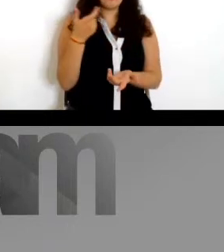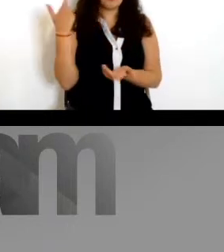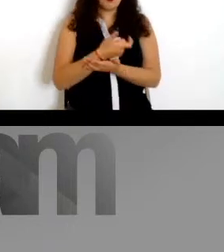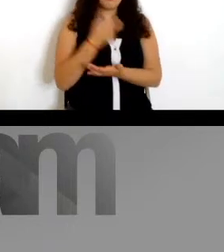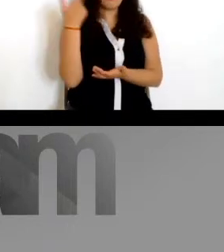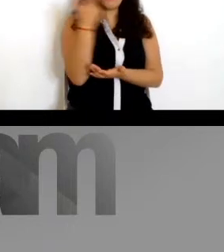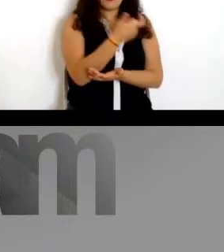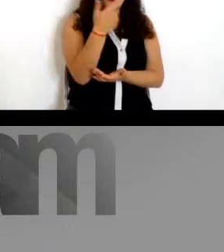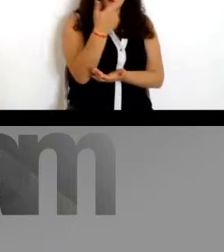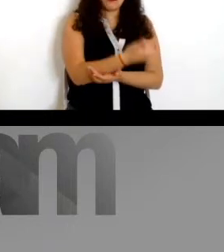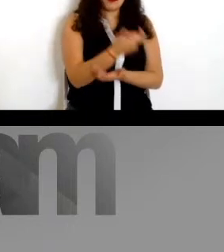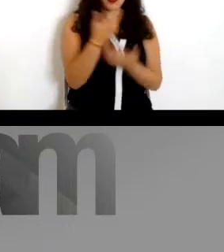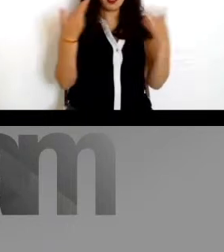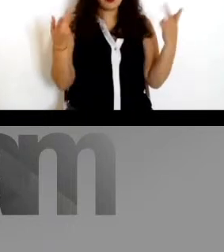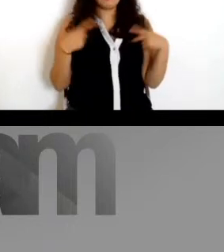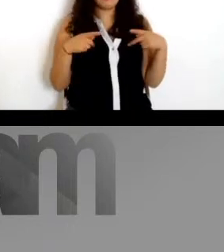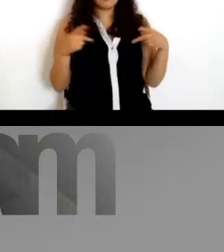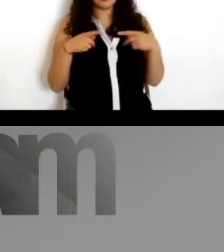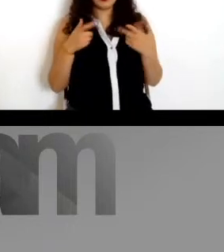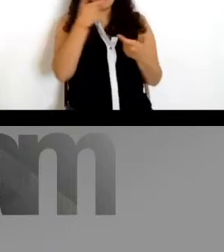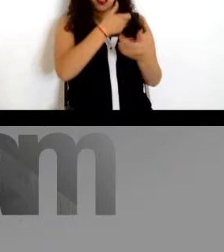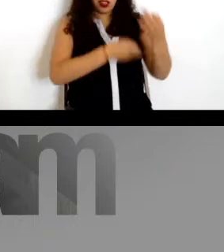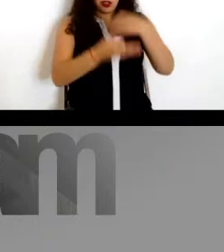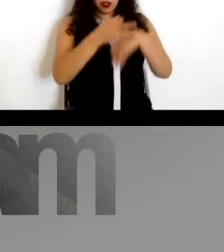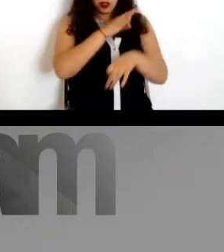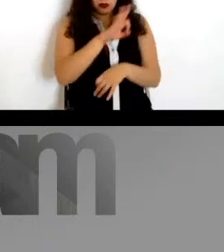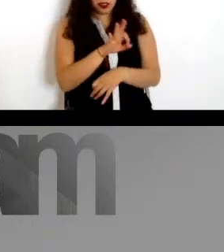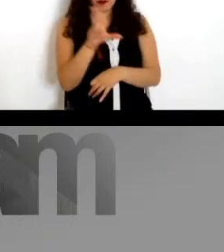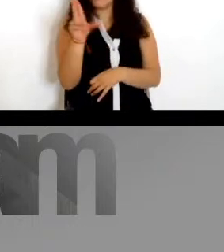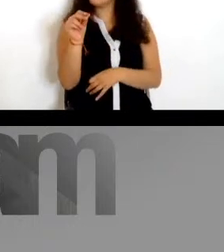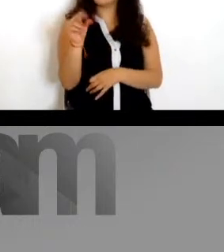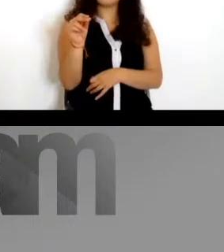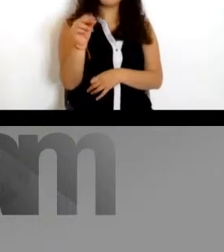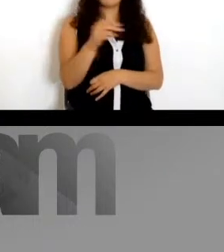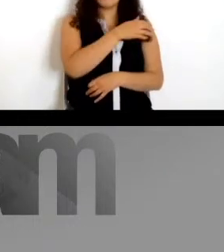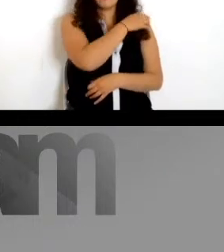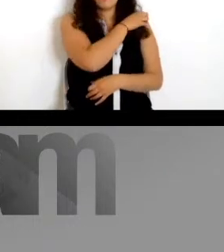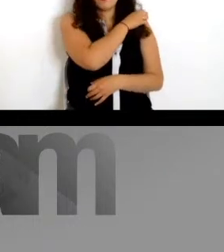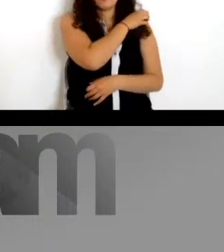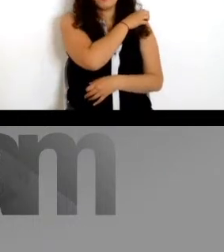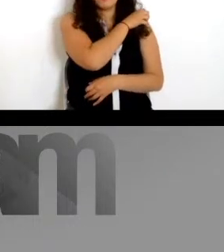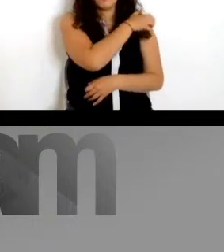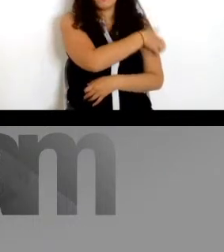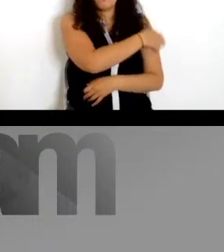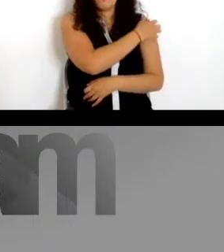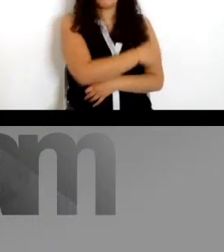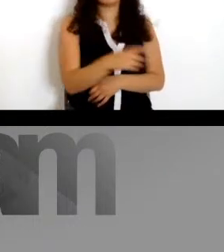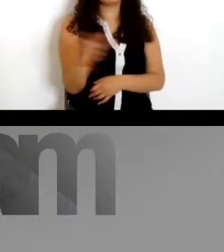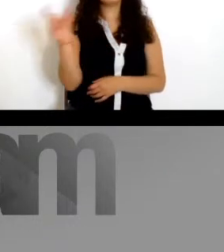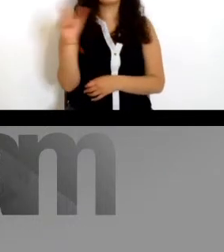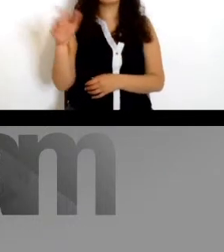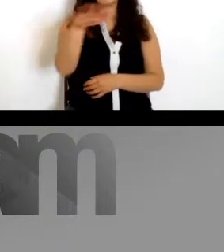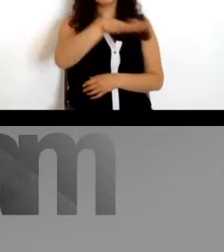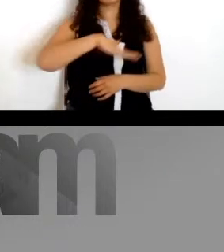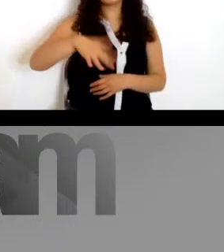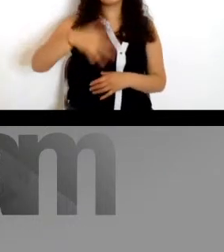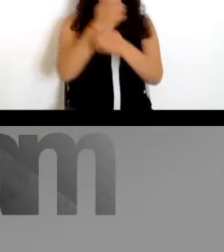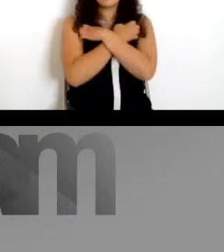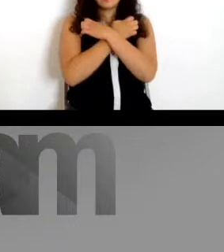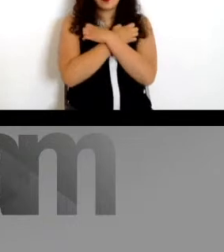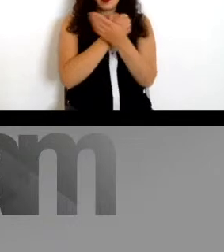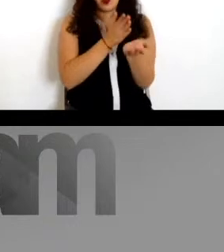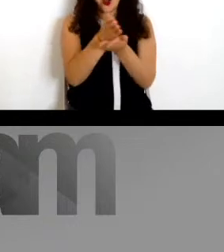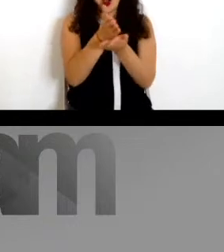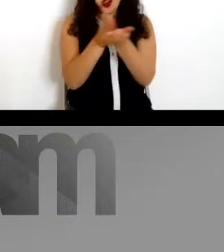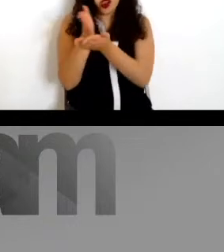muchos. También invitar a promover que desafortunadamente cuando las instancias o los espacios educativos no son accesibles, otra